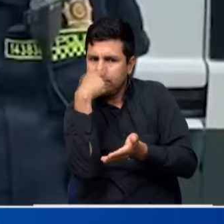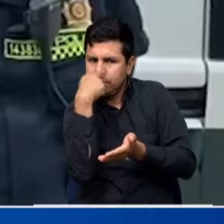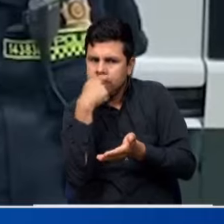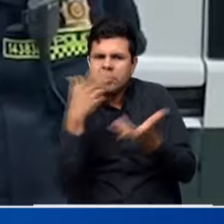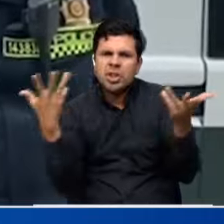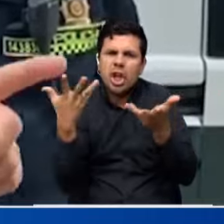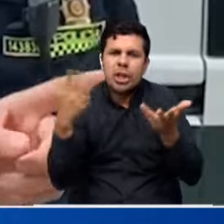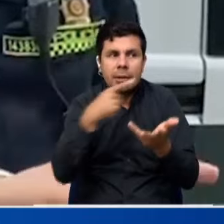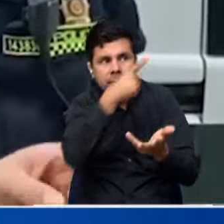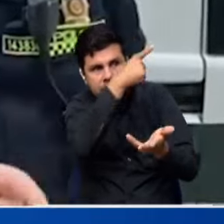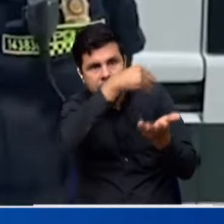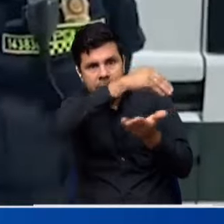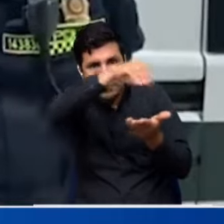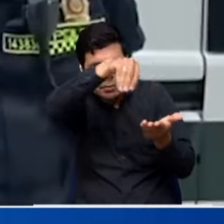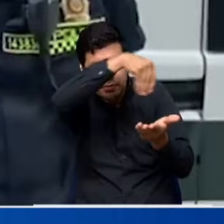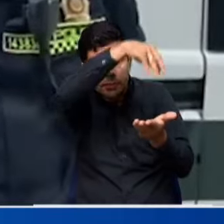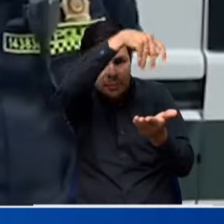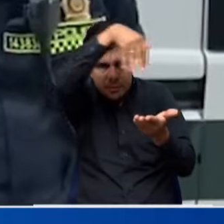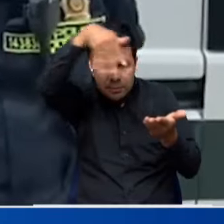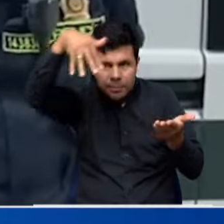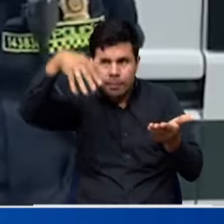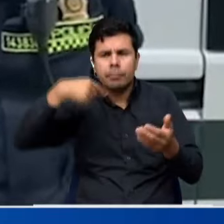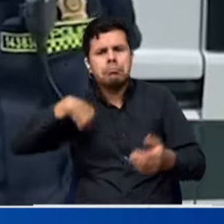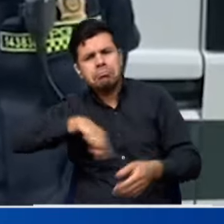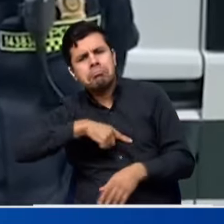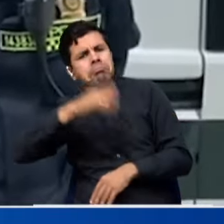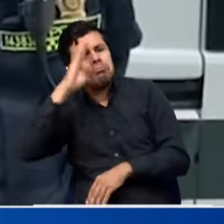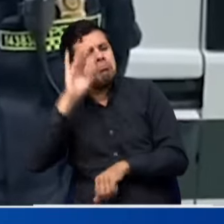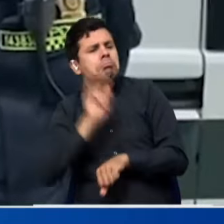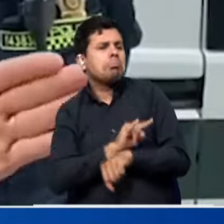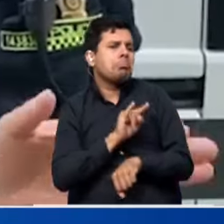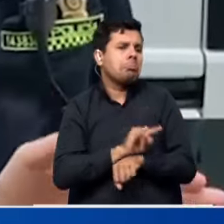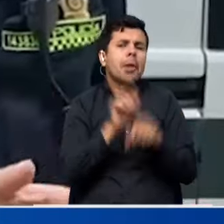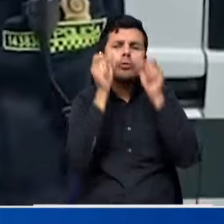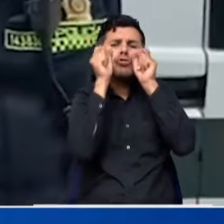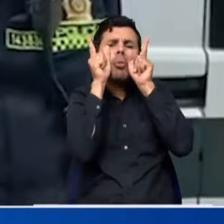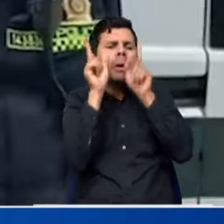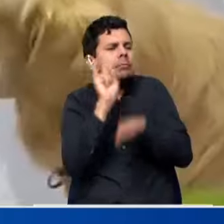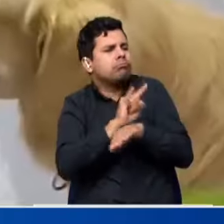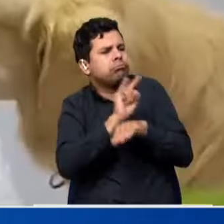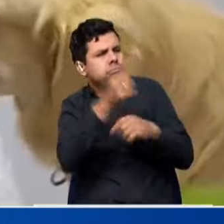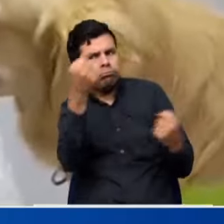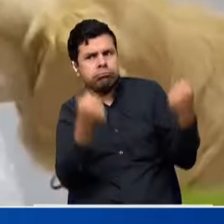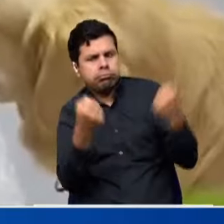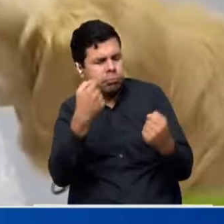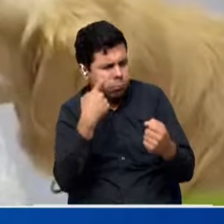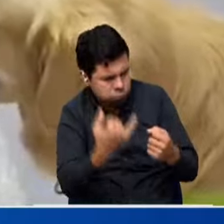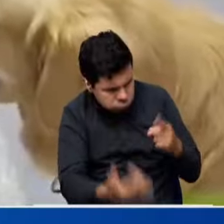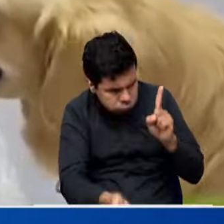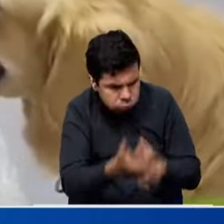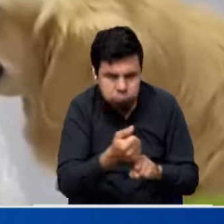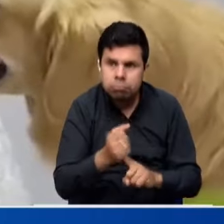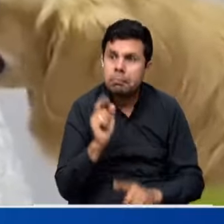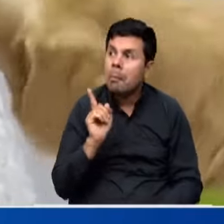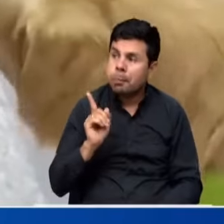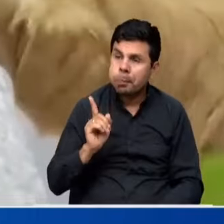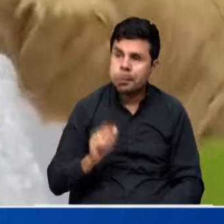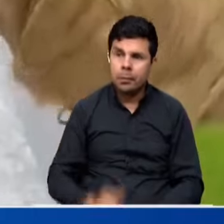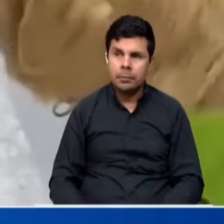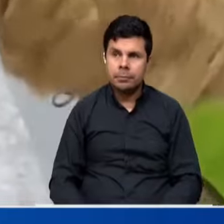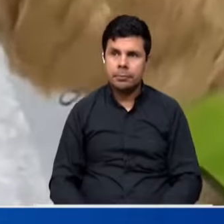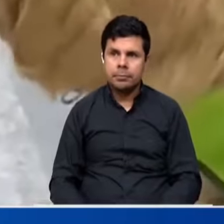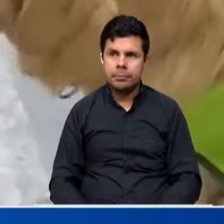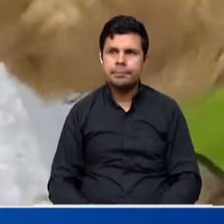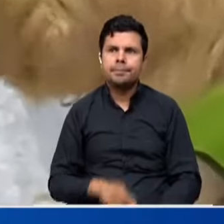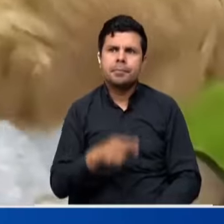del Magdalena Medio y en estos puestos de control que hacemos de manera itinerante, pudimos incautar esta sustancia. La encomienda, que